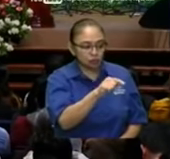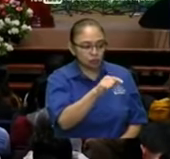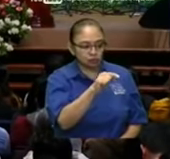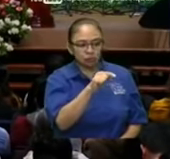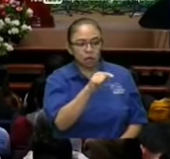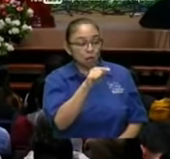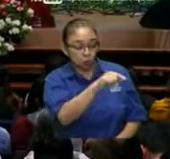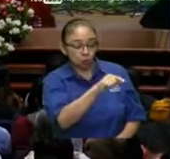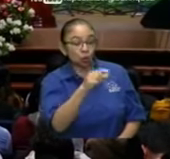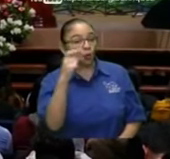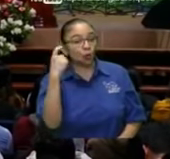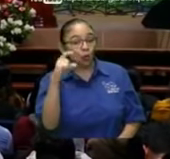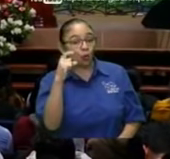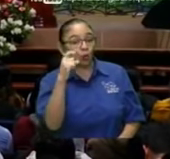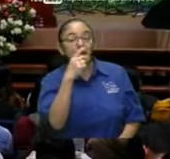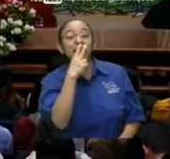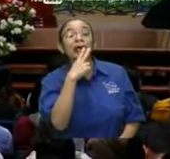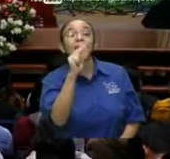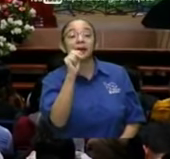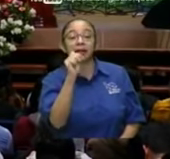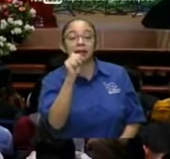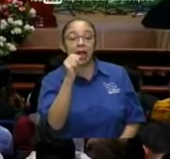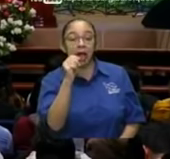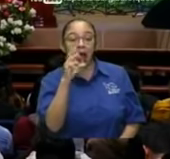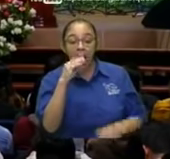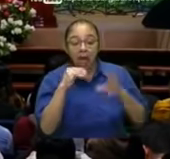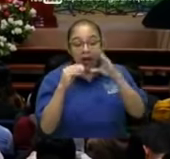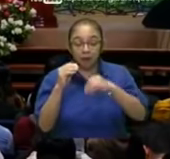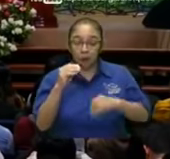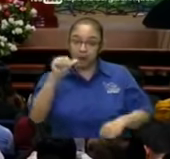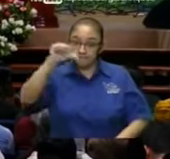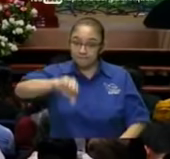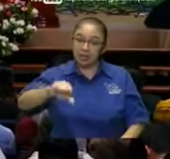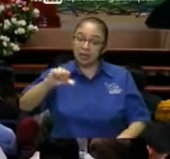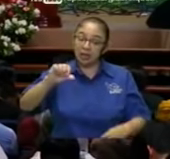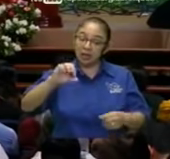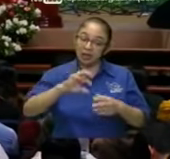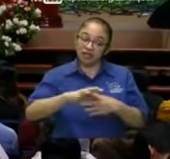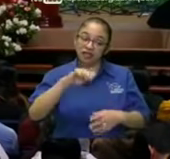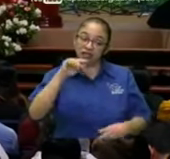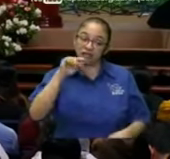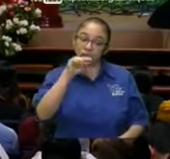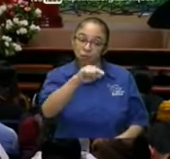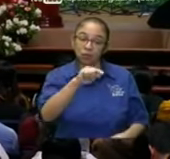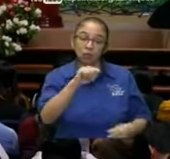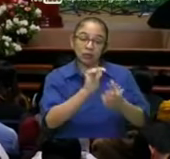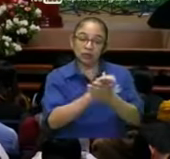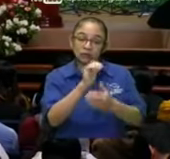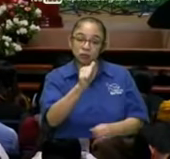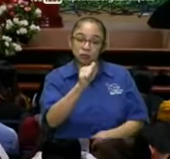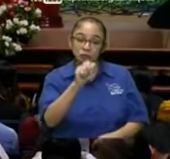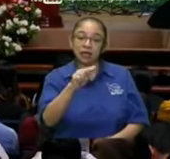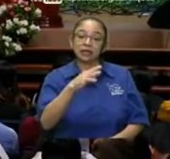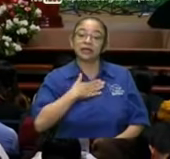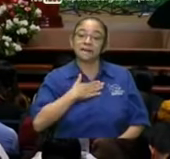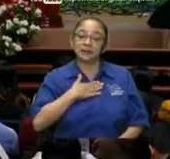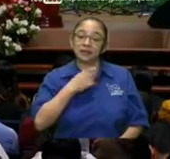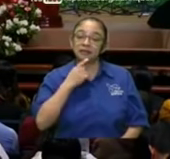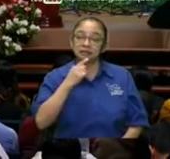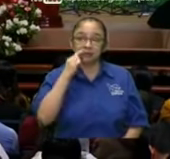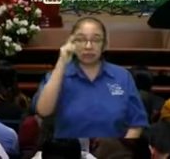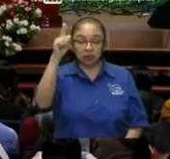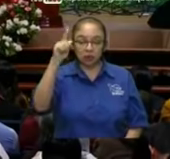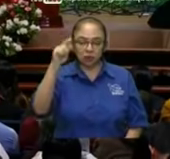nada. Así que como están hablando mal de mí y obviamente están hablando mal de vos, yo los voy a disciplinar.